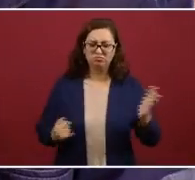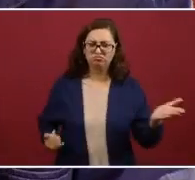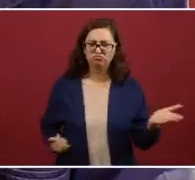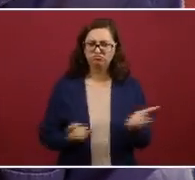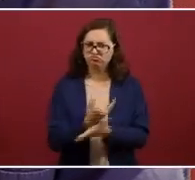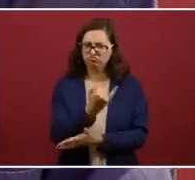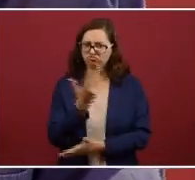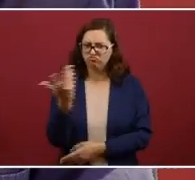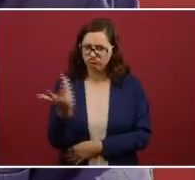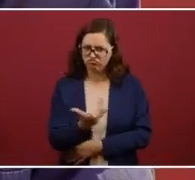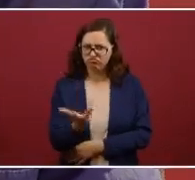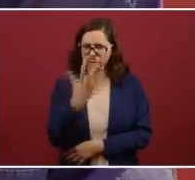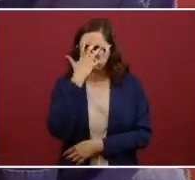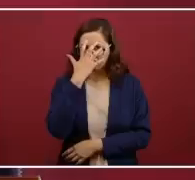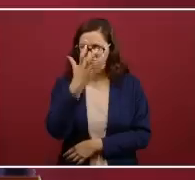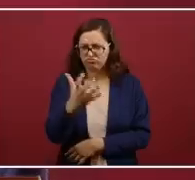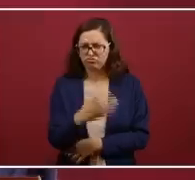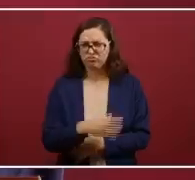la Semarnat